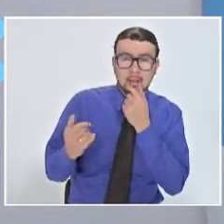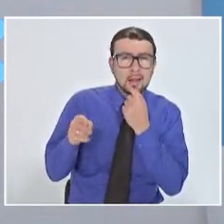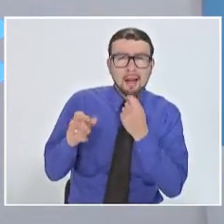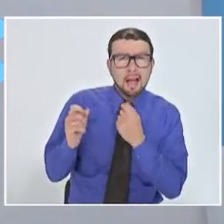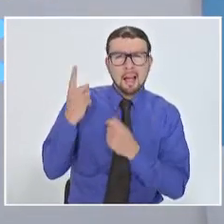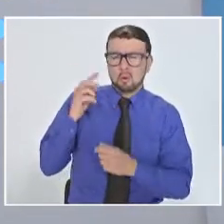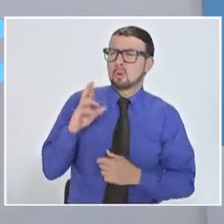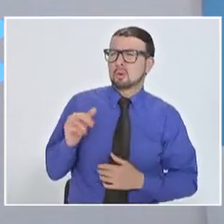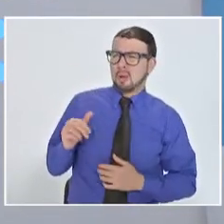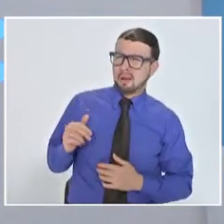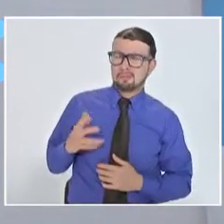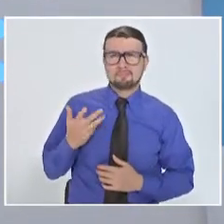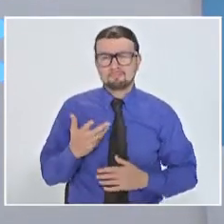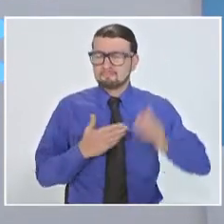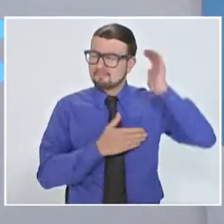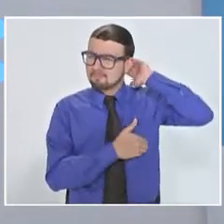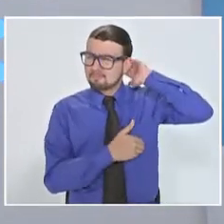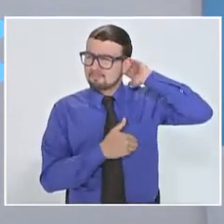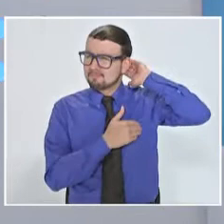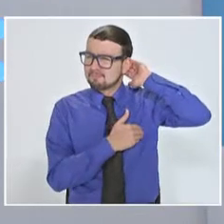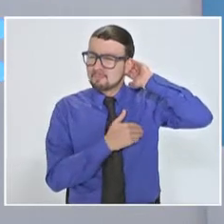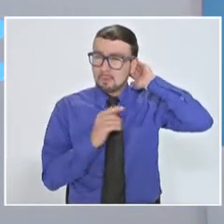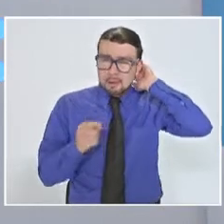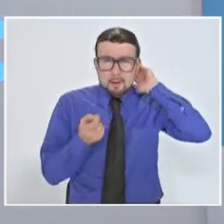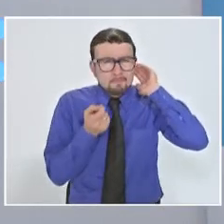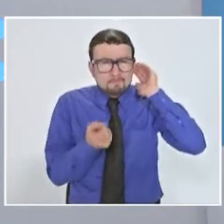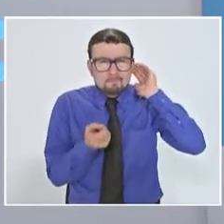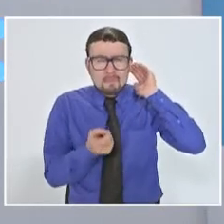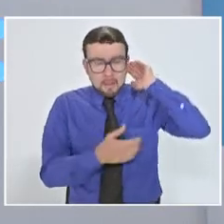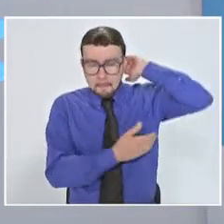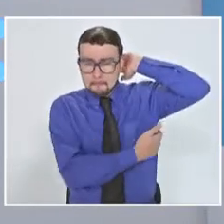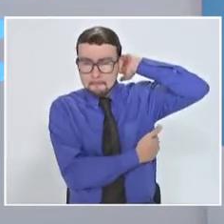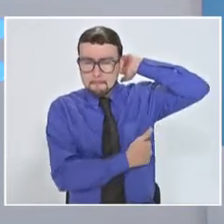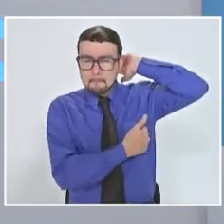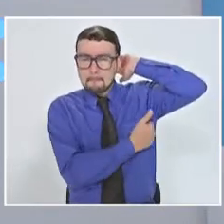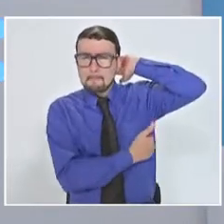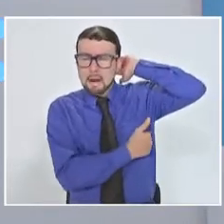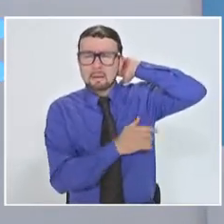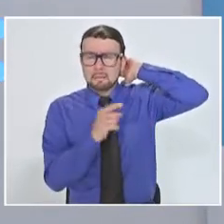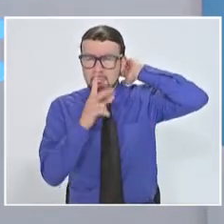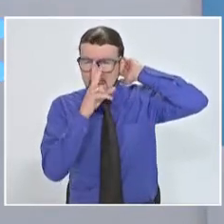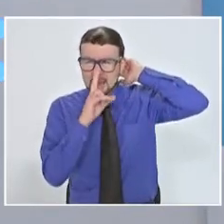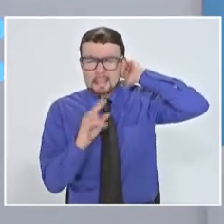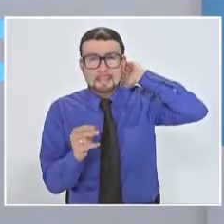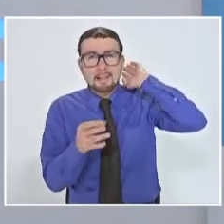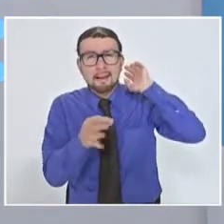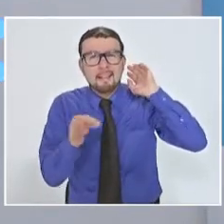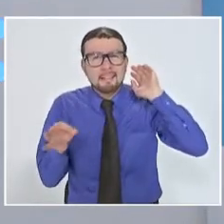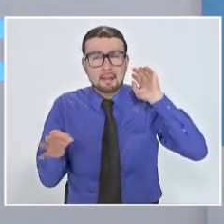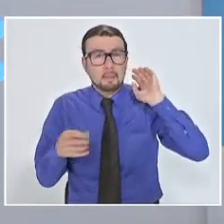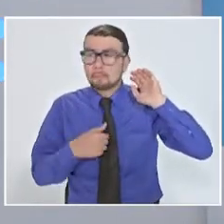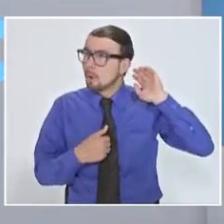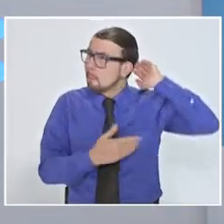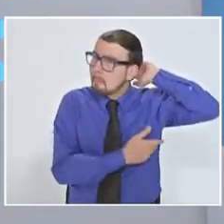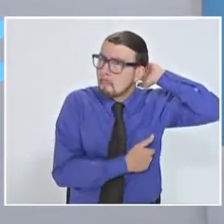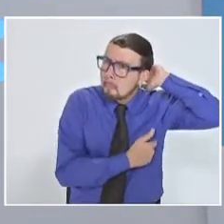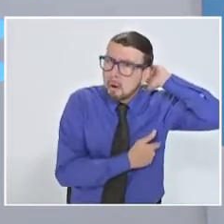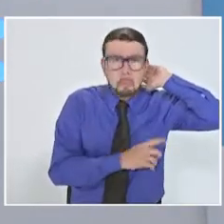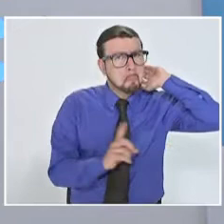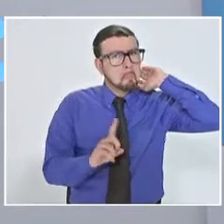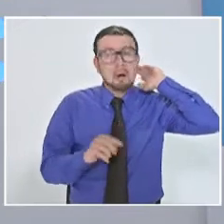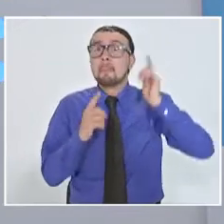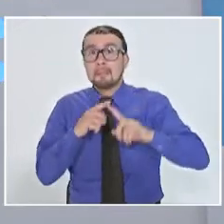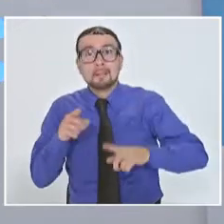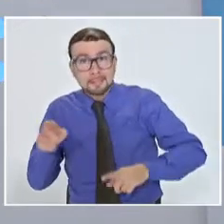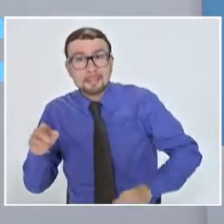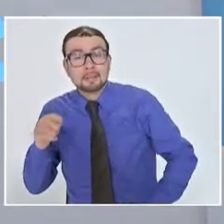encontró una masita muy pequeña a nivel de axila. La refería igual a una lenteja. Yo no lo palpaba, pero ella sí la